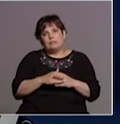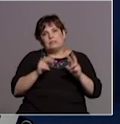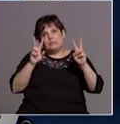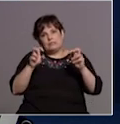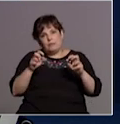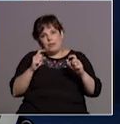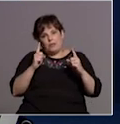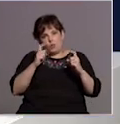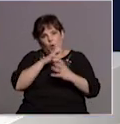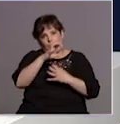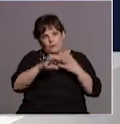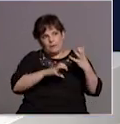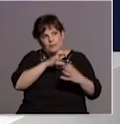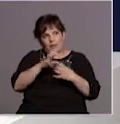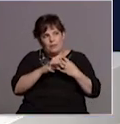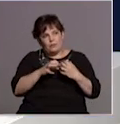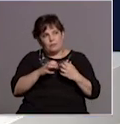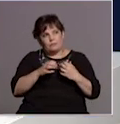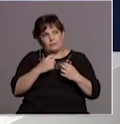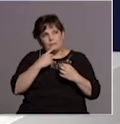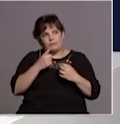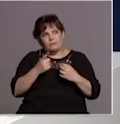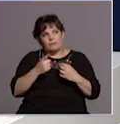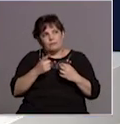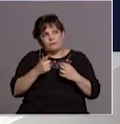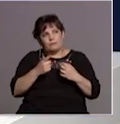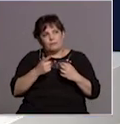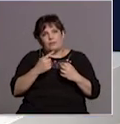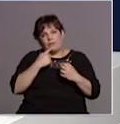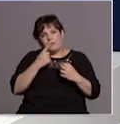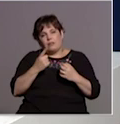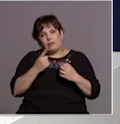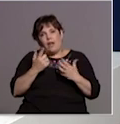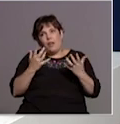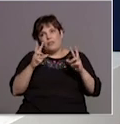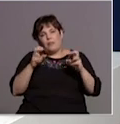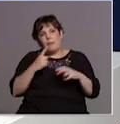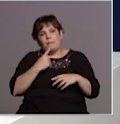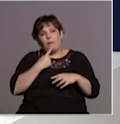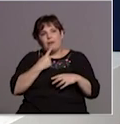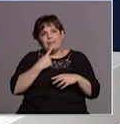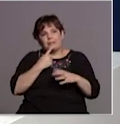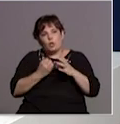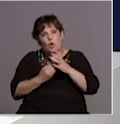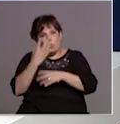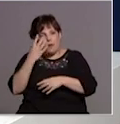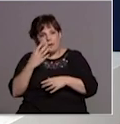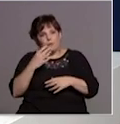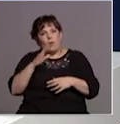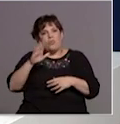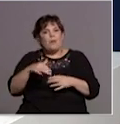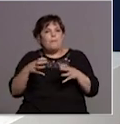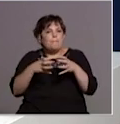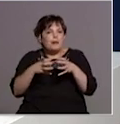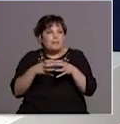bien complejo que se origina como en un fenómeno político nuevo este de los